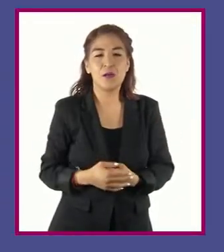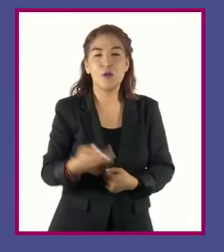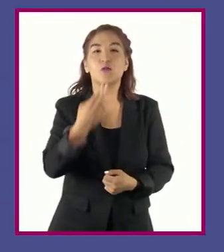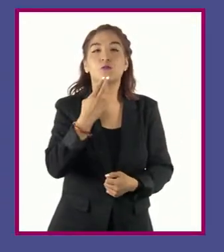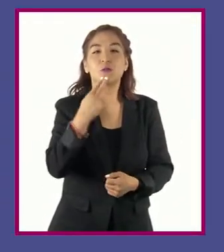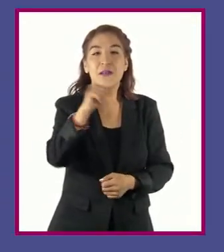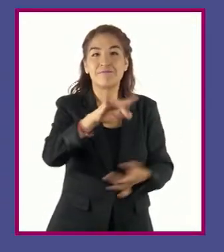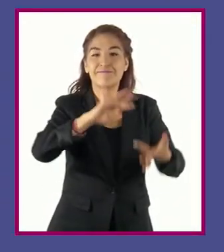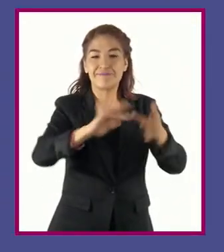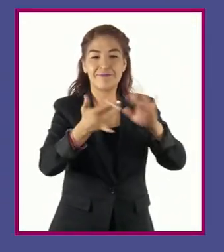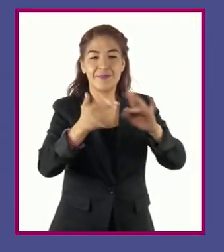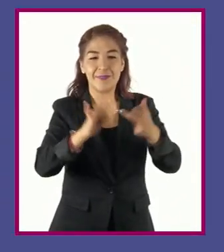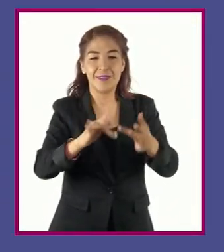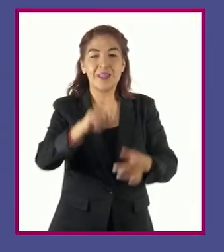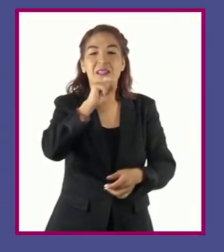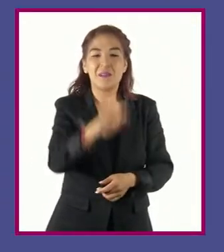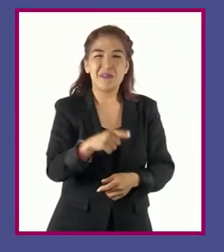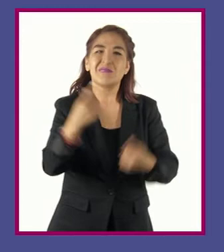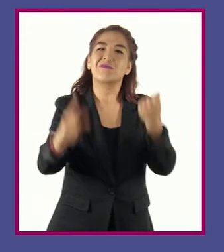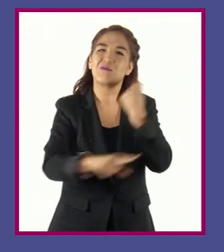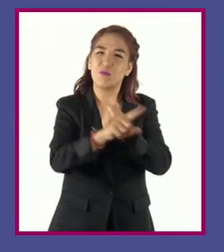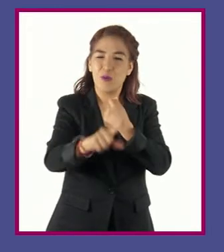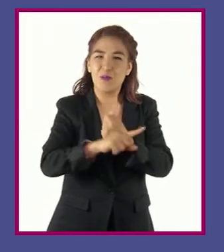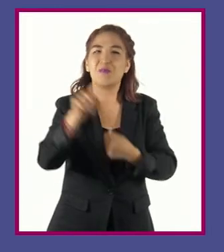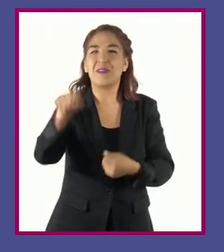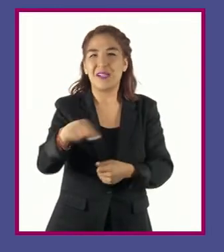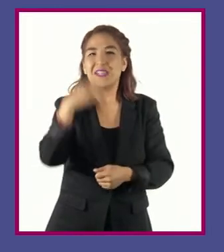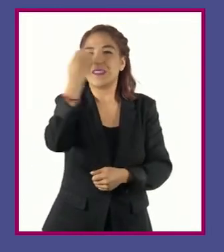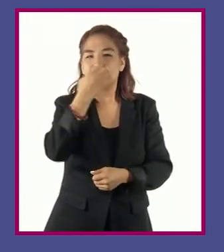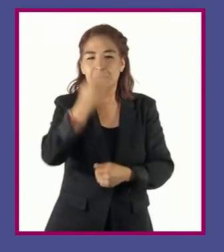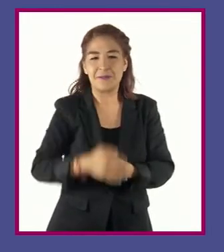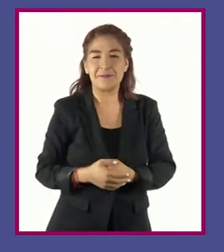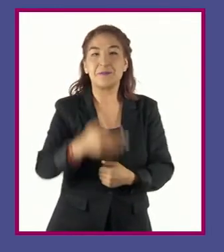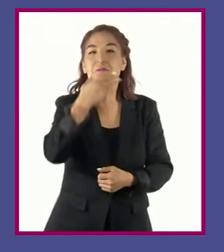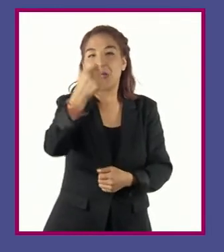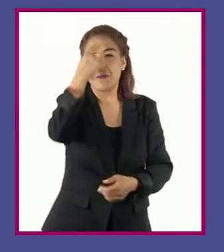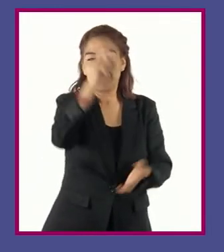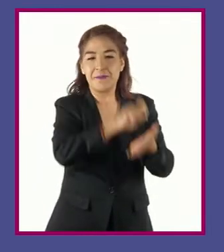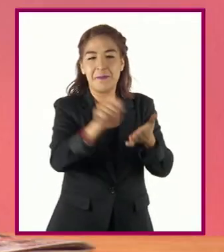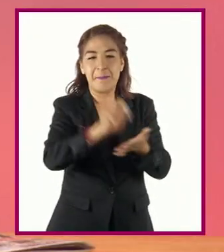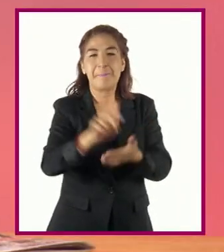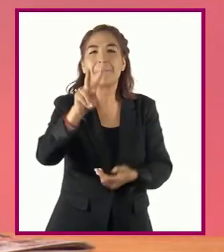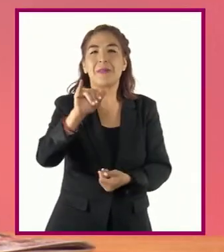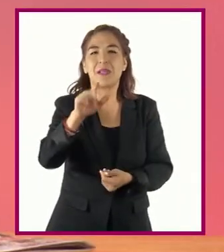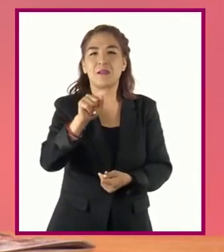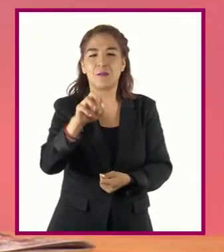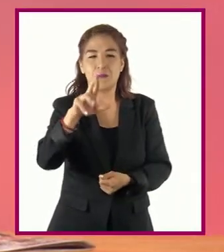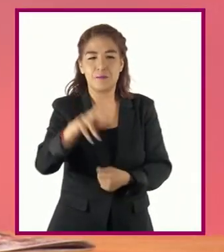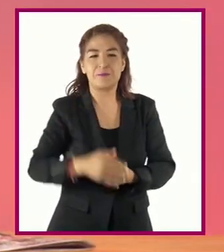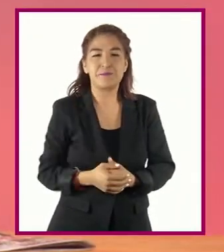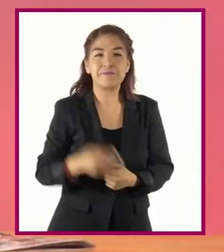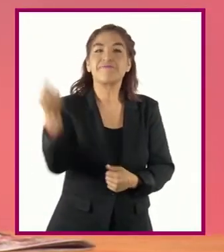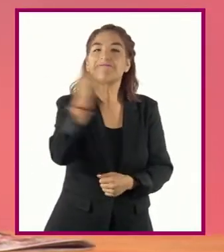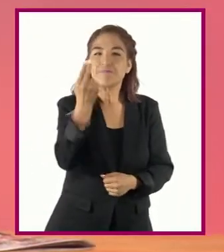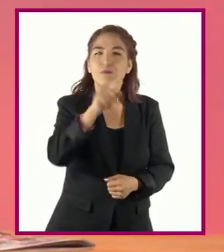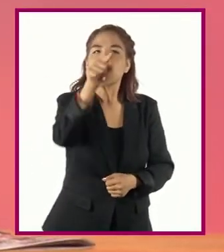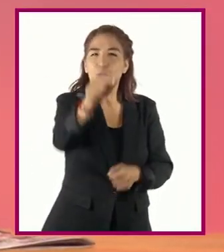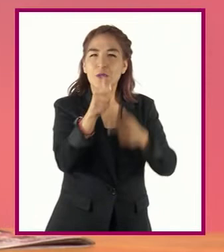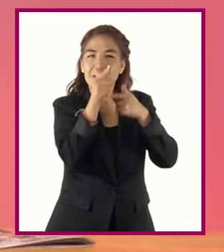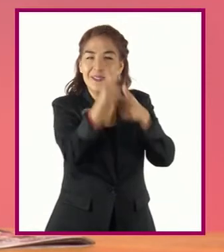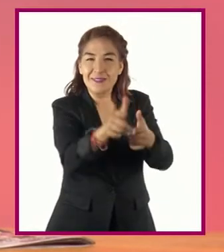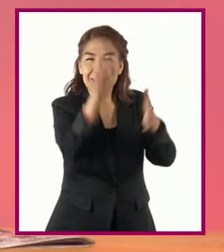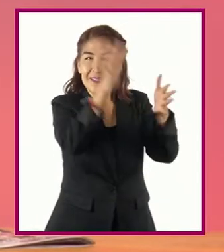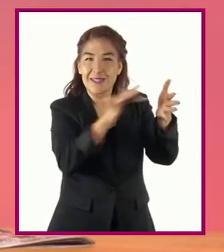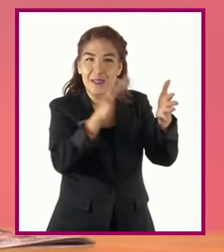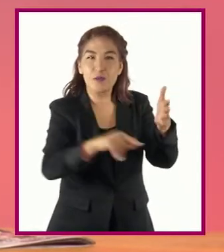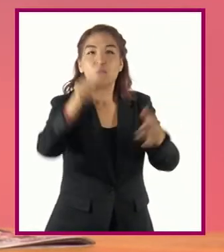redes sociales y el atraso escolar, por Víctor Humberto Clemons. Necesito que sigan la lectura y